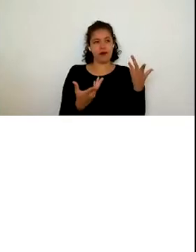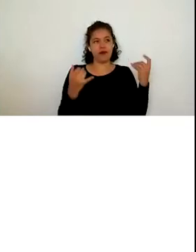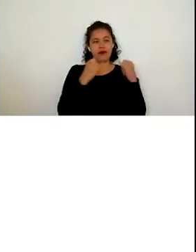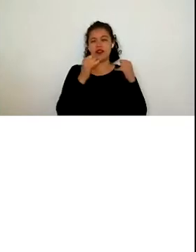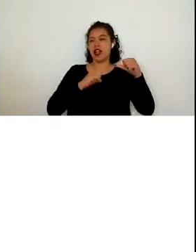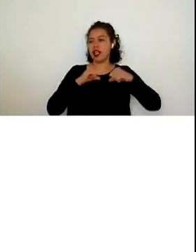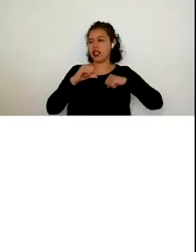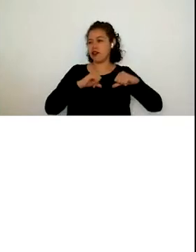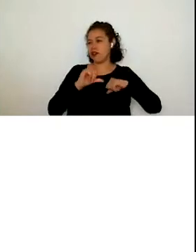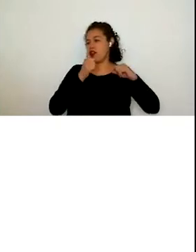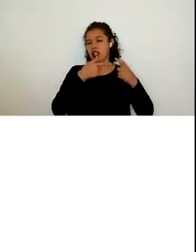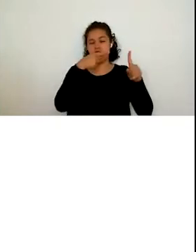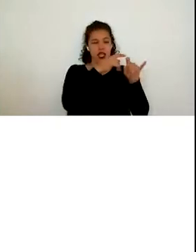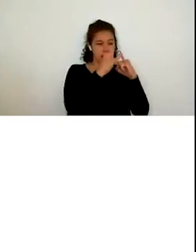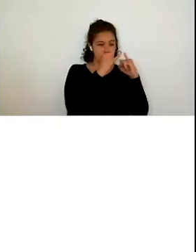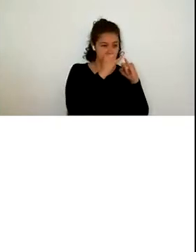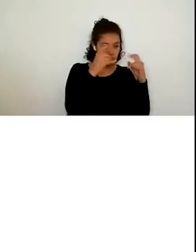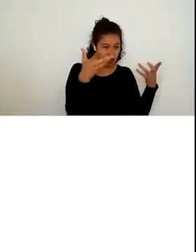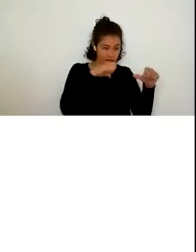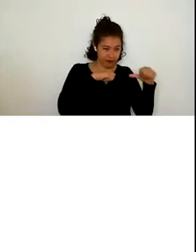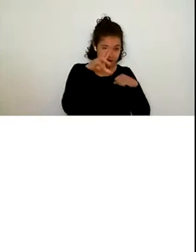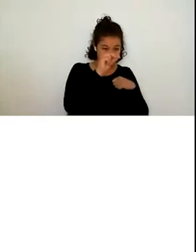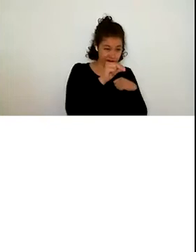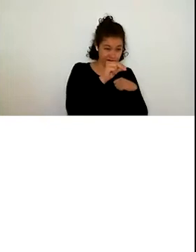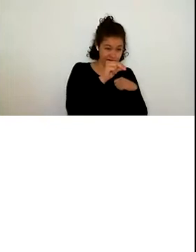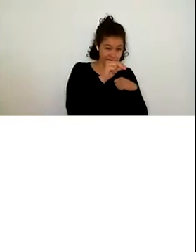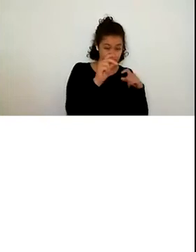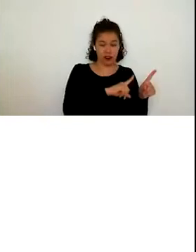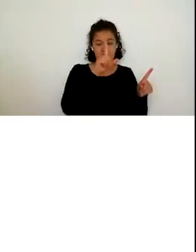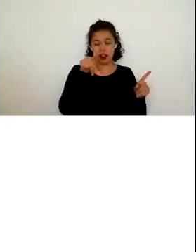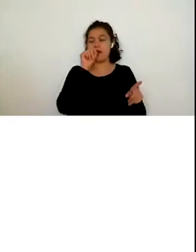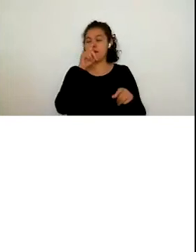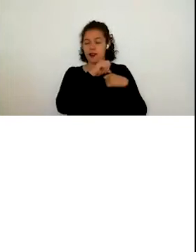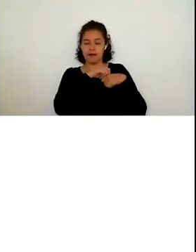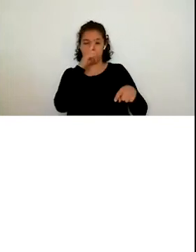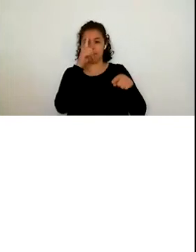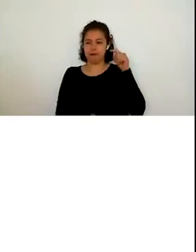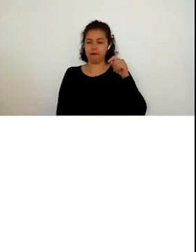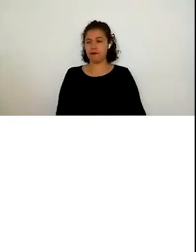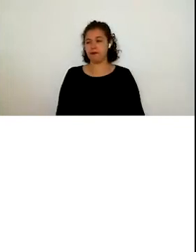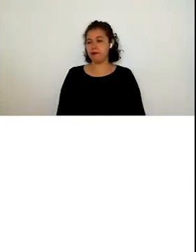actividad que no sea propia de la institución, entonces pues es una causa de remoción.